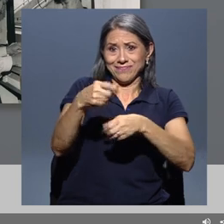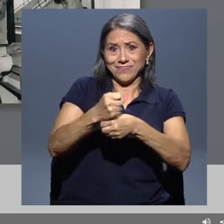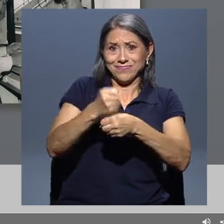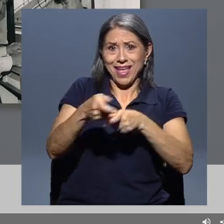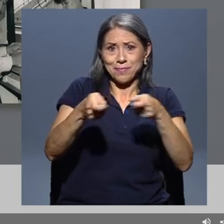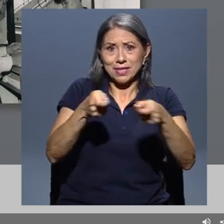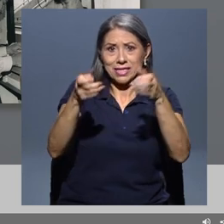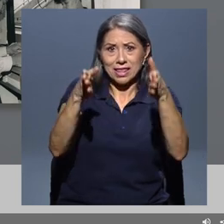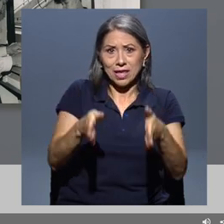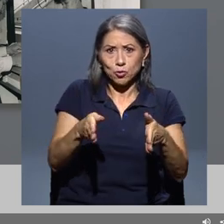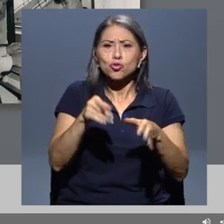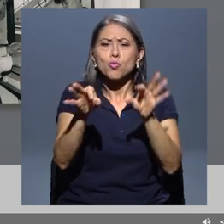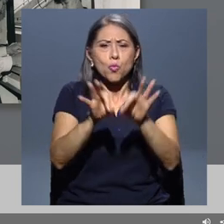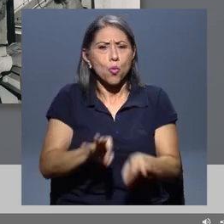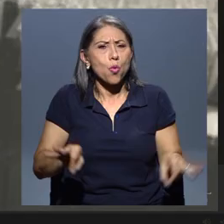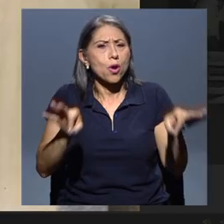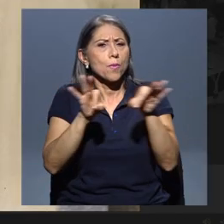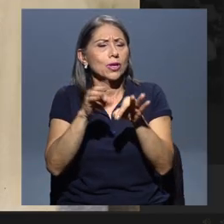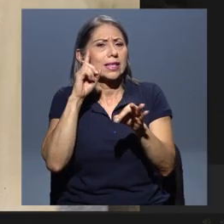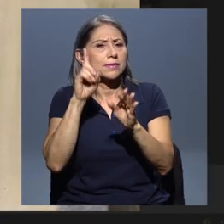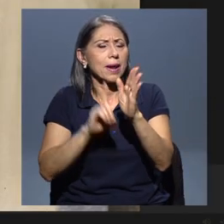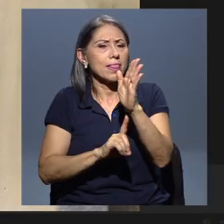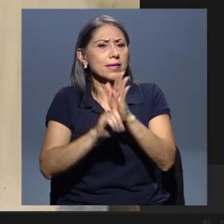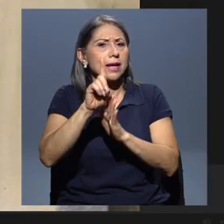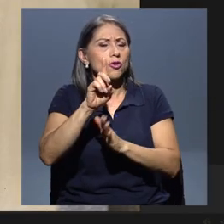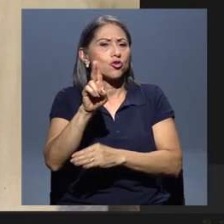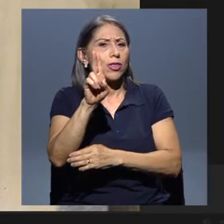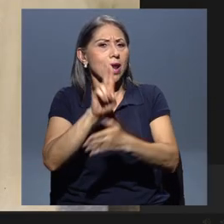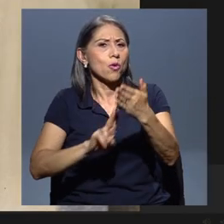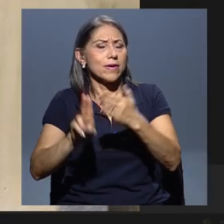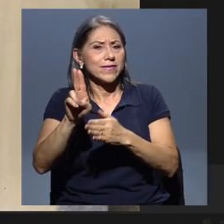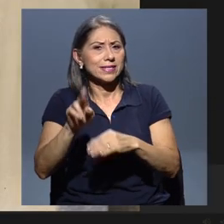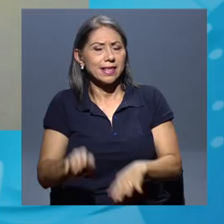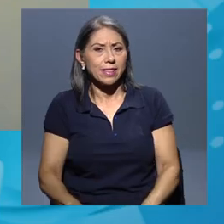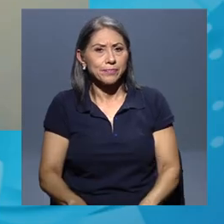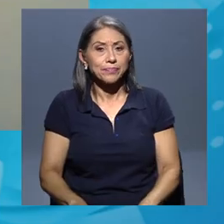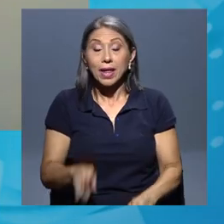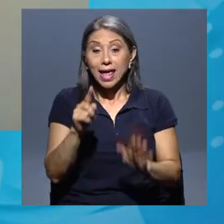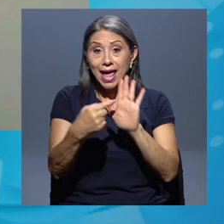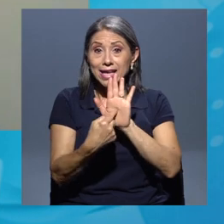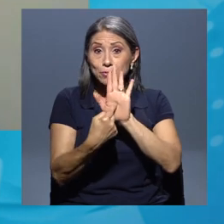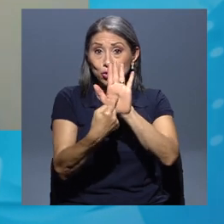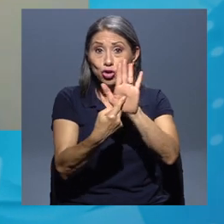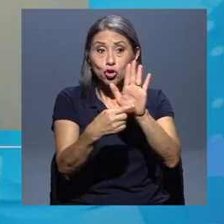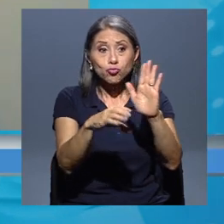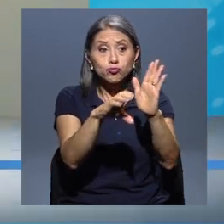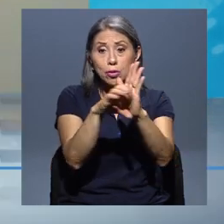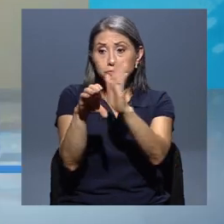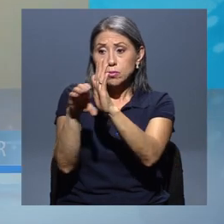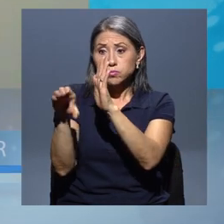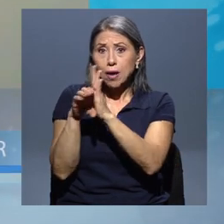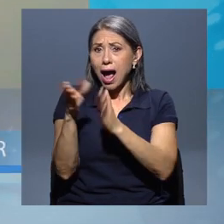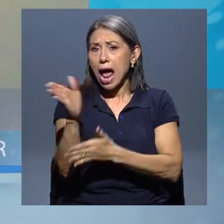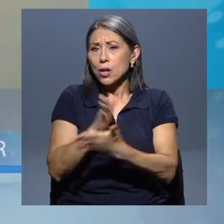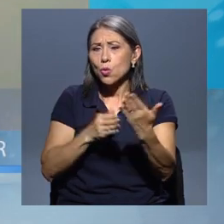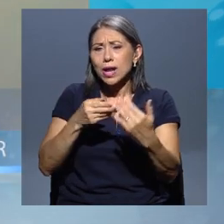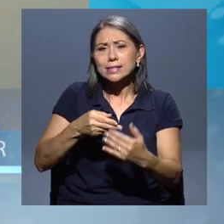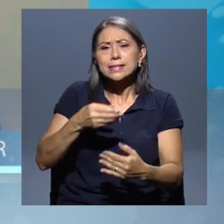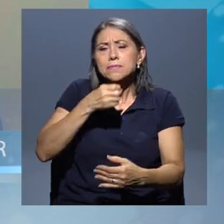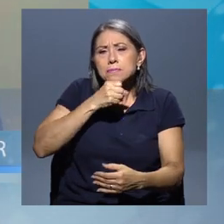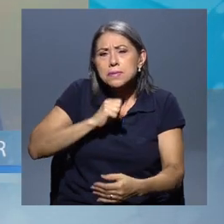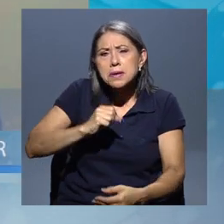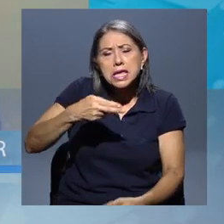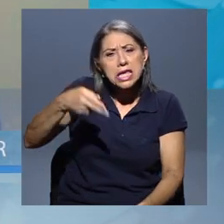sido claves para el desarrollo institucional. La exposición cuenta con algunas fotografías históricas, estamos